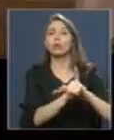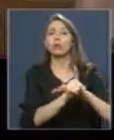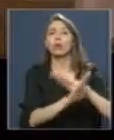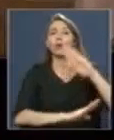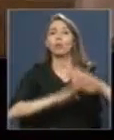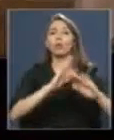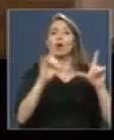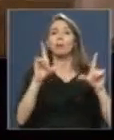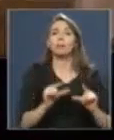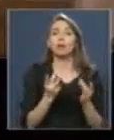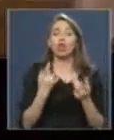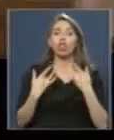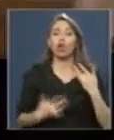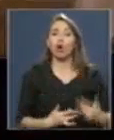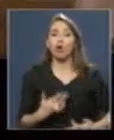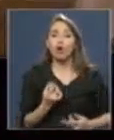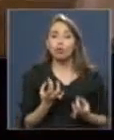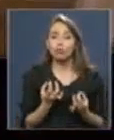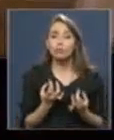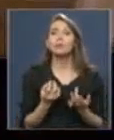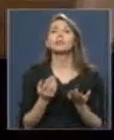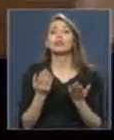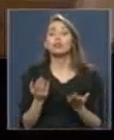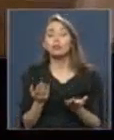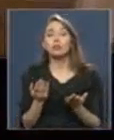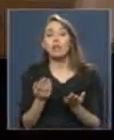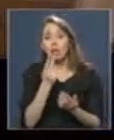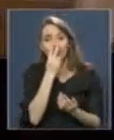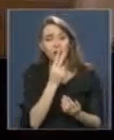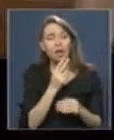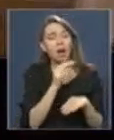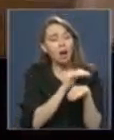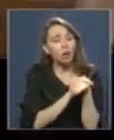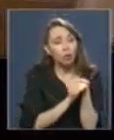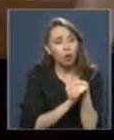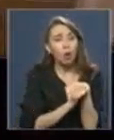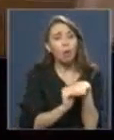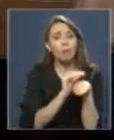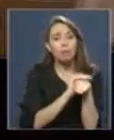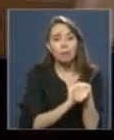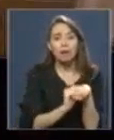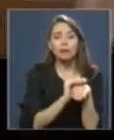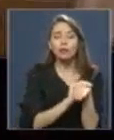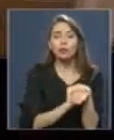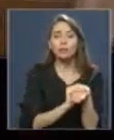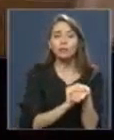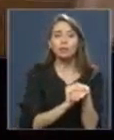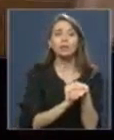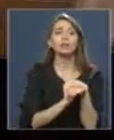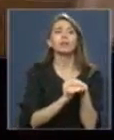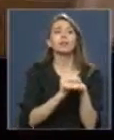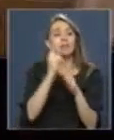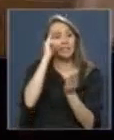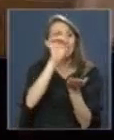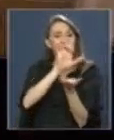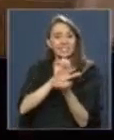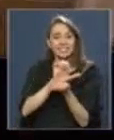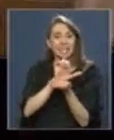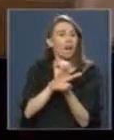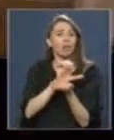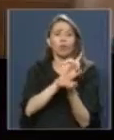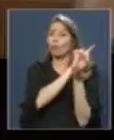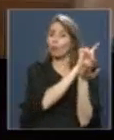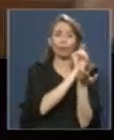por supuesto que hay que hacerse cargo desde la compasión y desde un Estado, más que desde un Estado, desde una